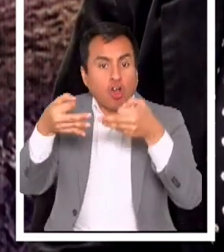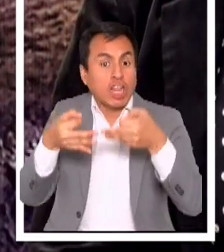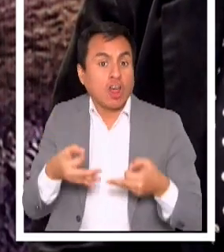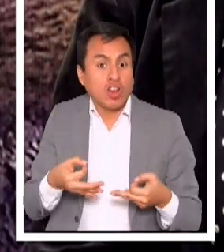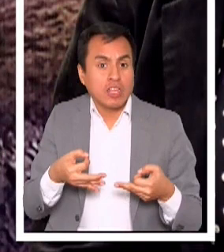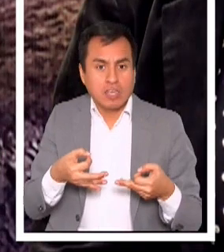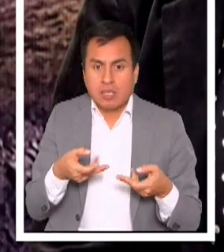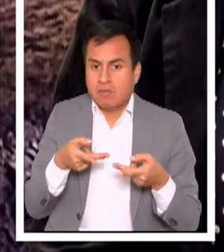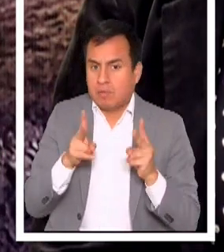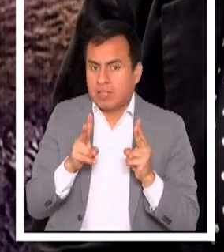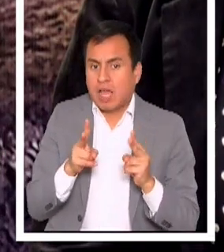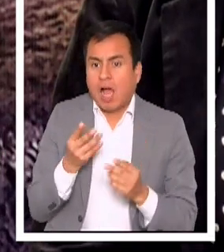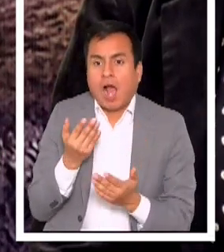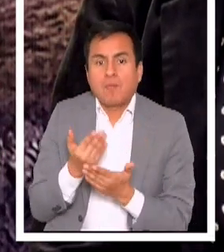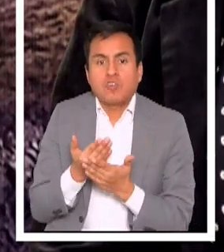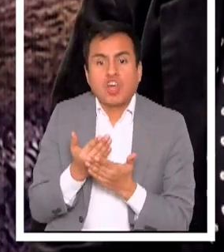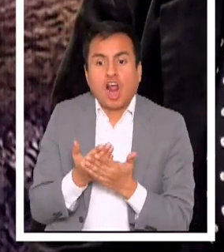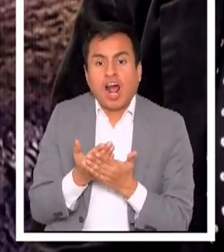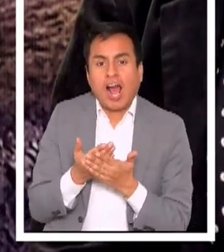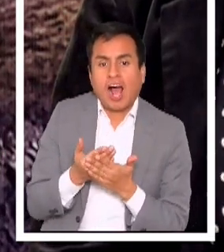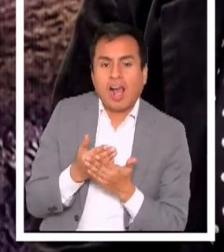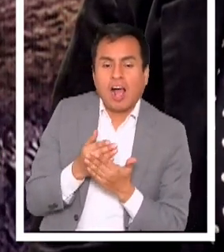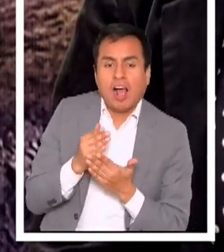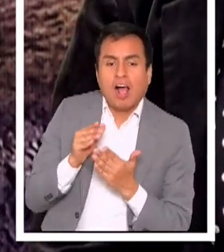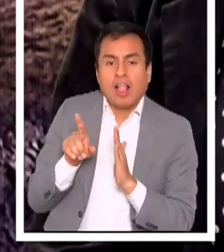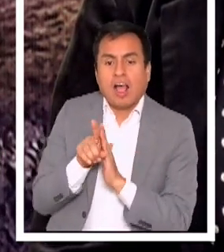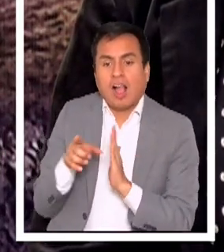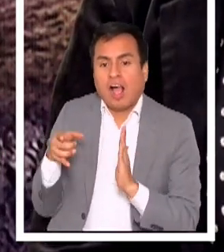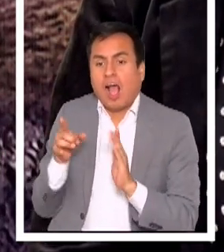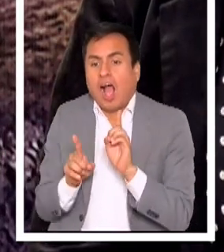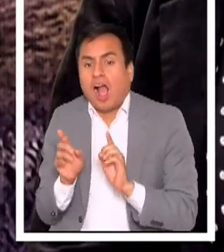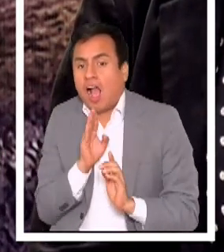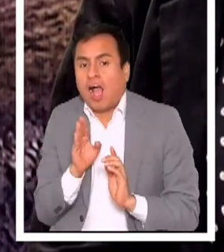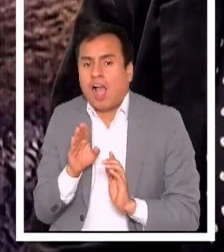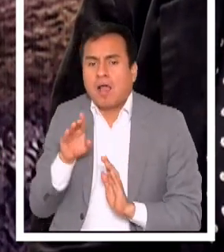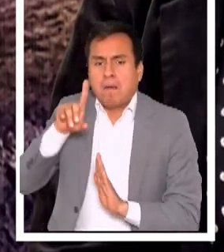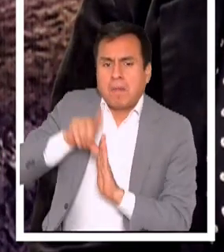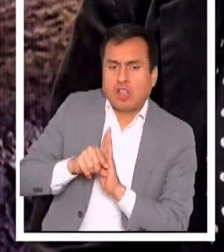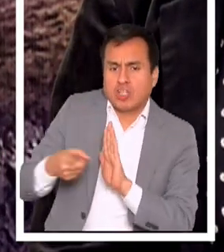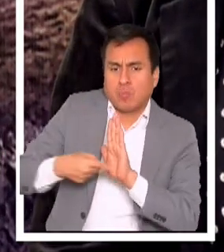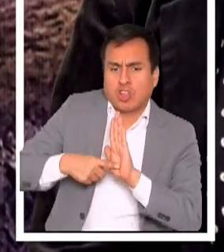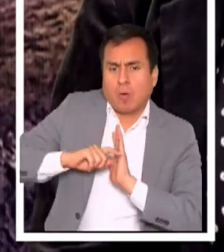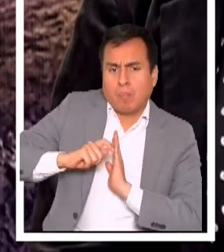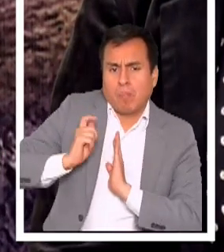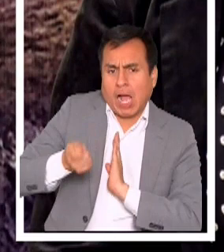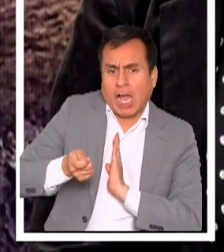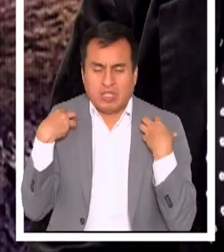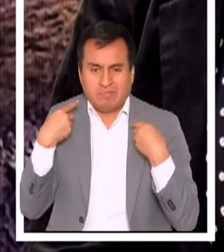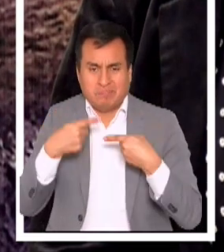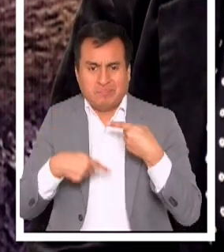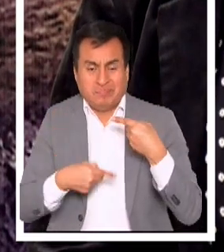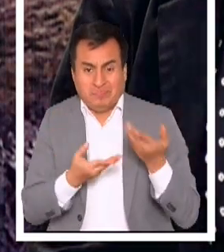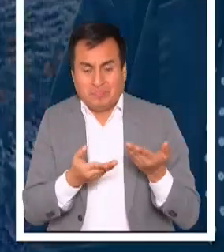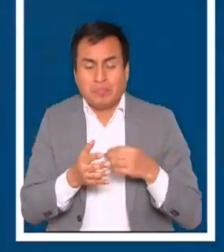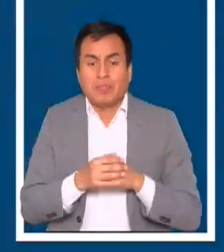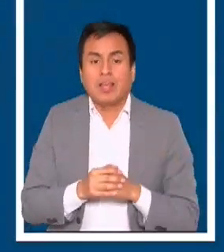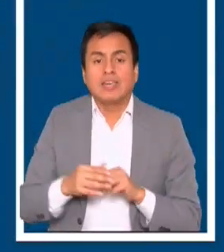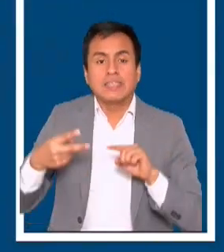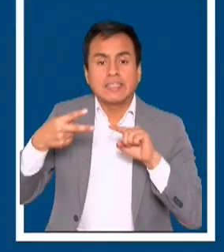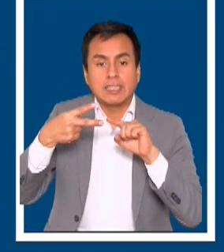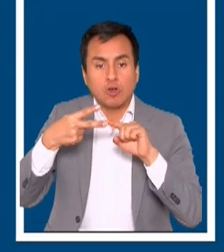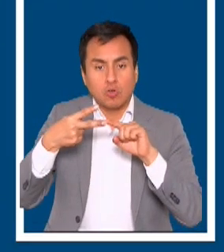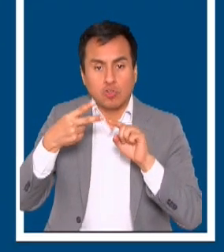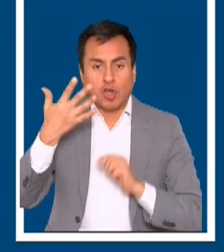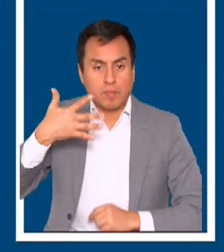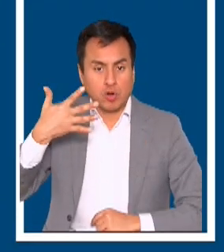que le permitan aprovechar los resquicios del sistema tributario para pagar menos impuestos que los que les corresponderían en segundo lugar un